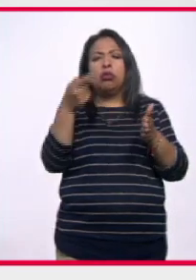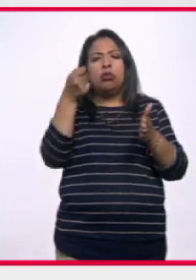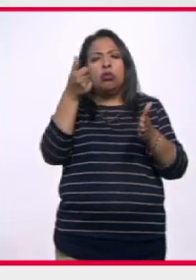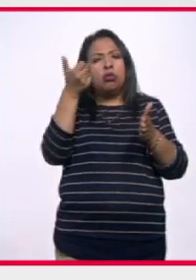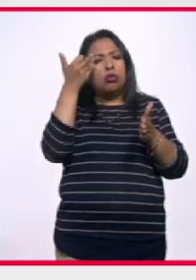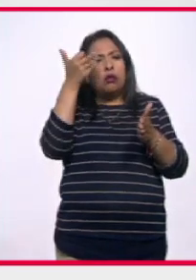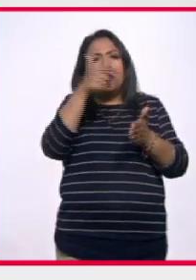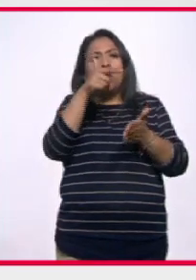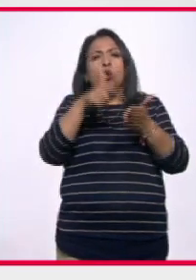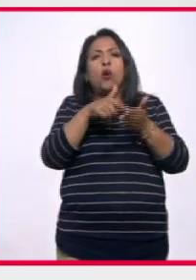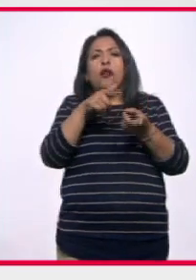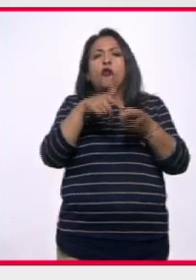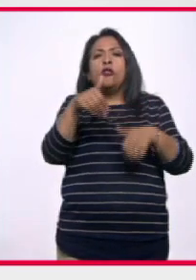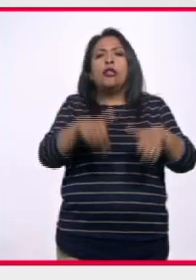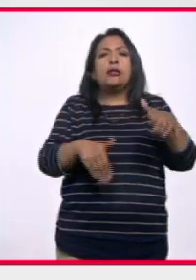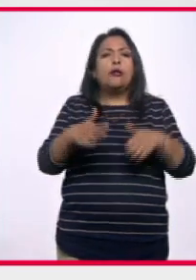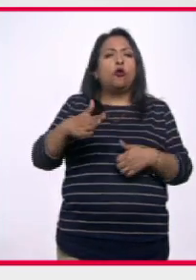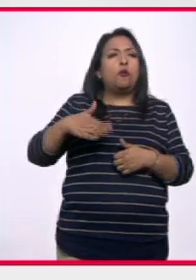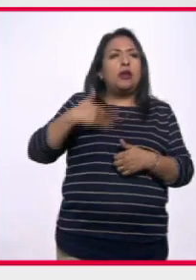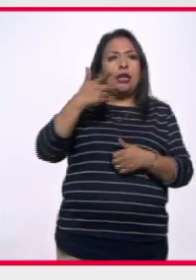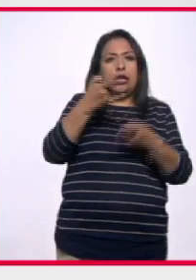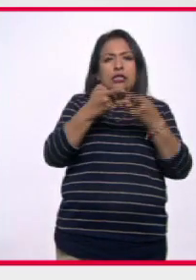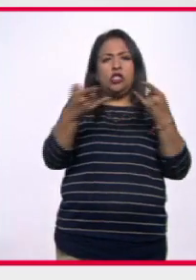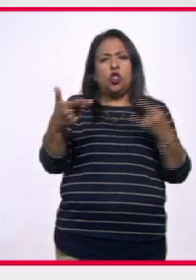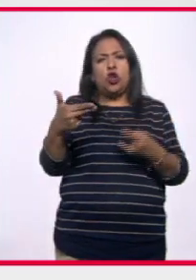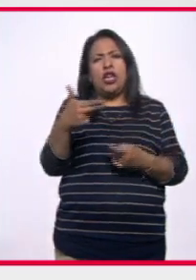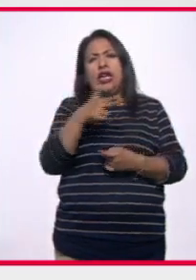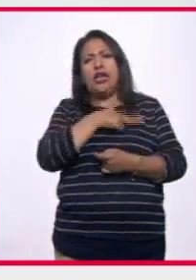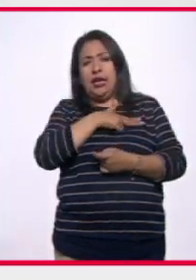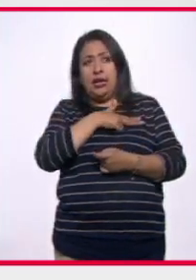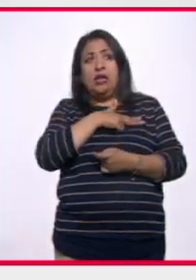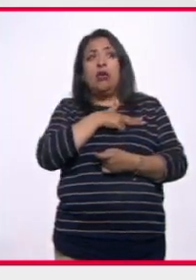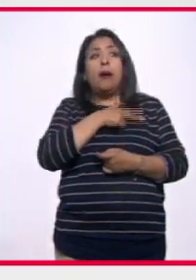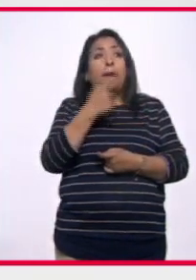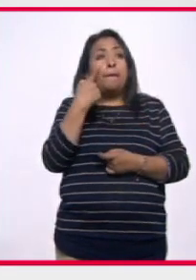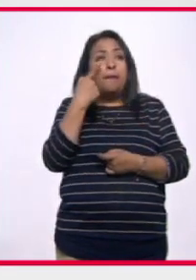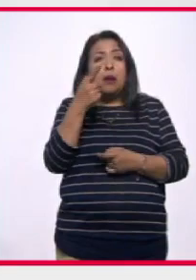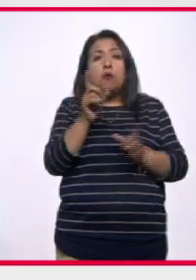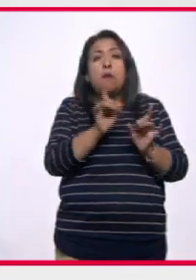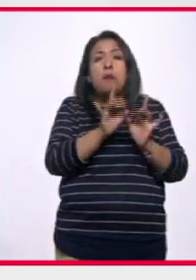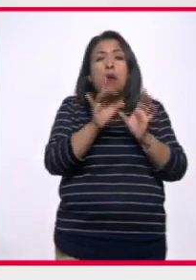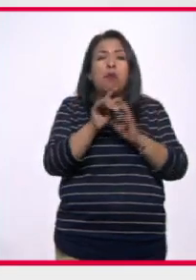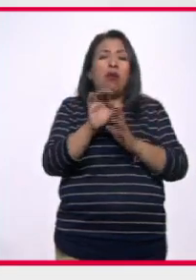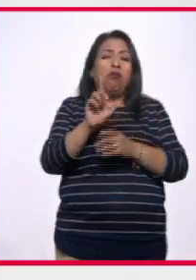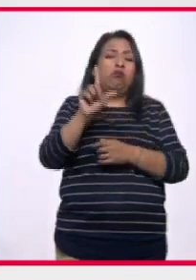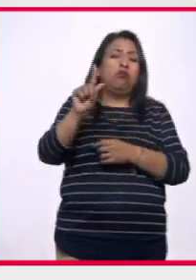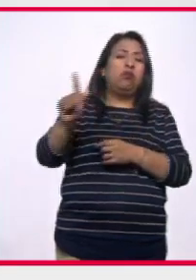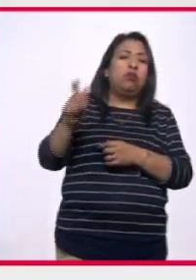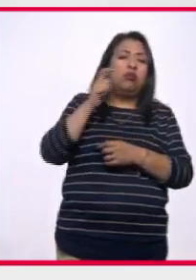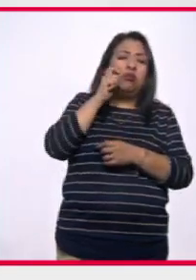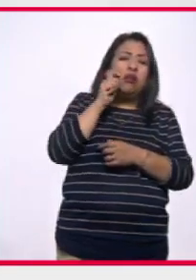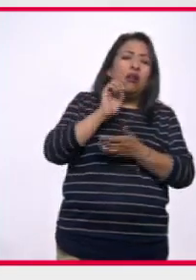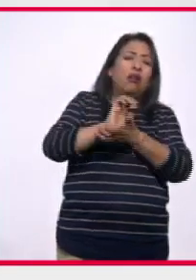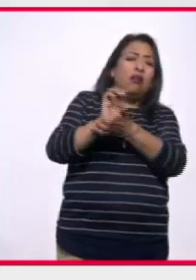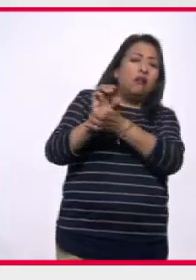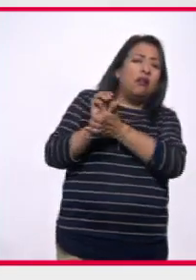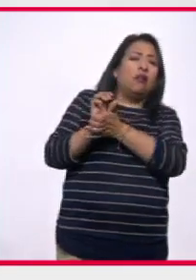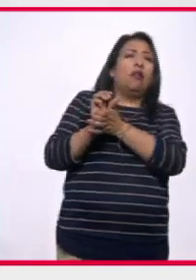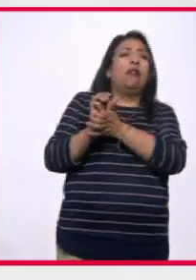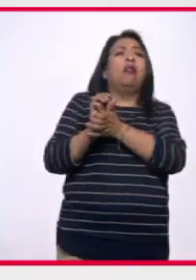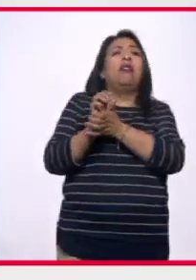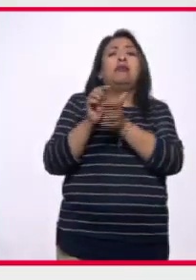el teatro el milagro es la historia de una herida en la que resuenan los casos de racismo clasismo y discriminación